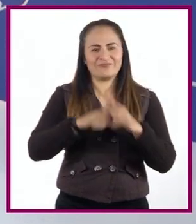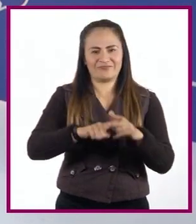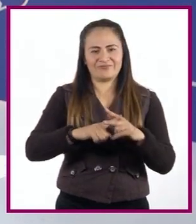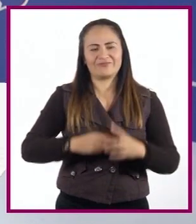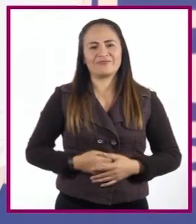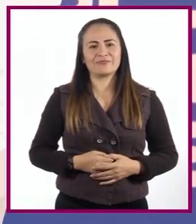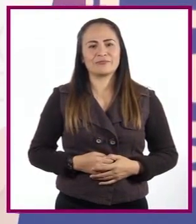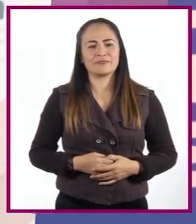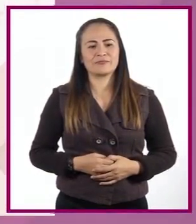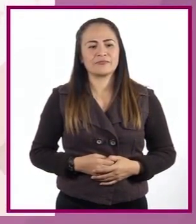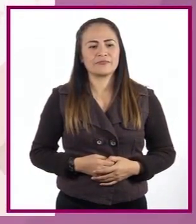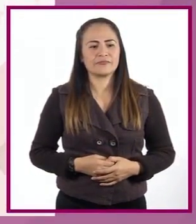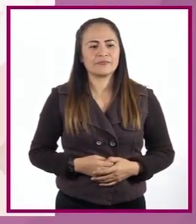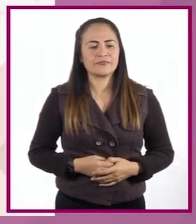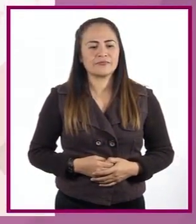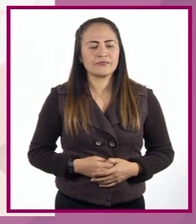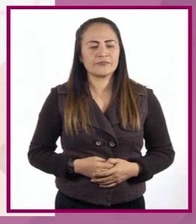lectura.